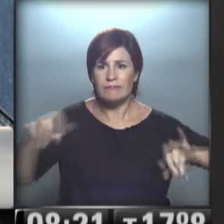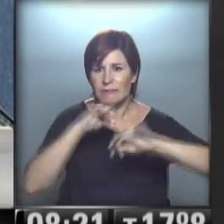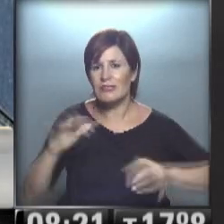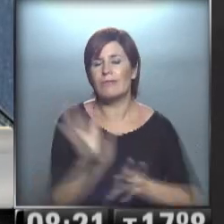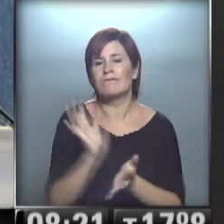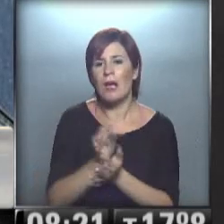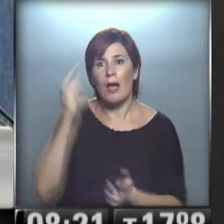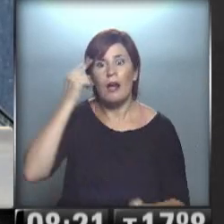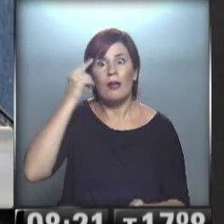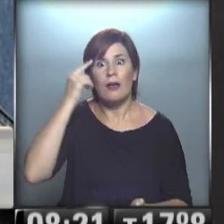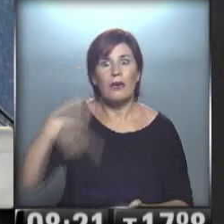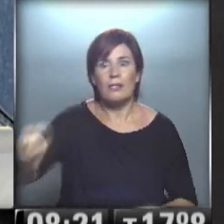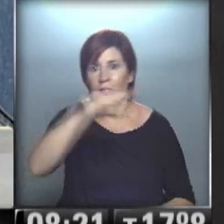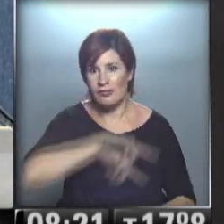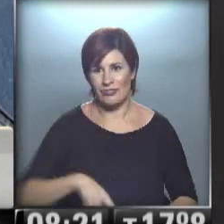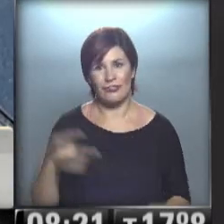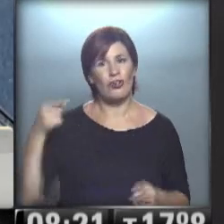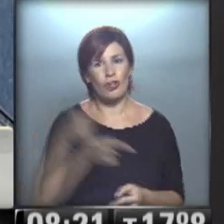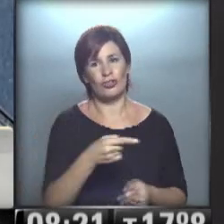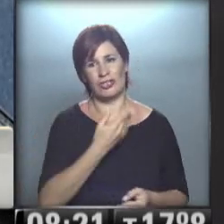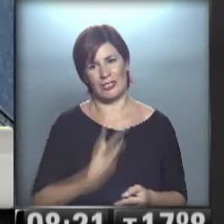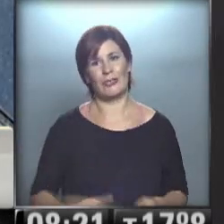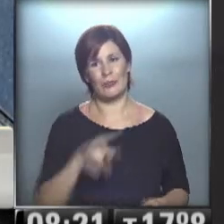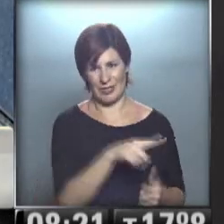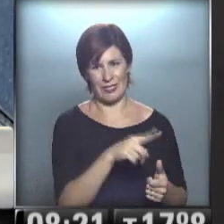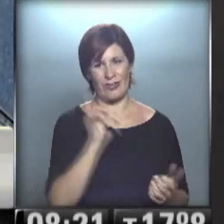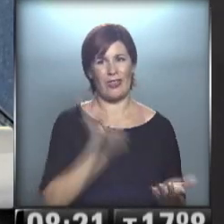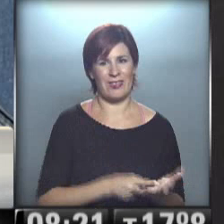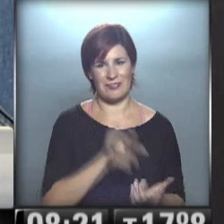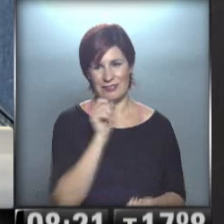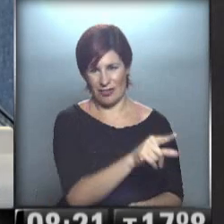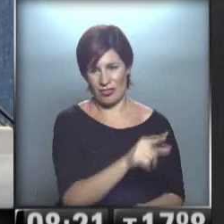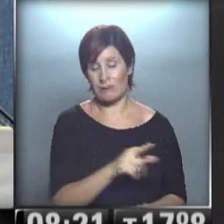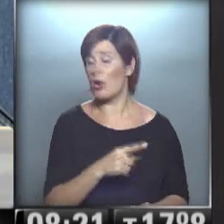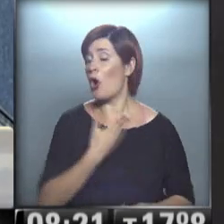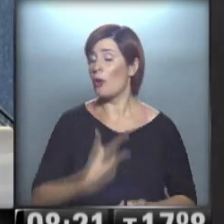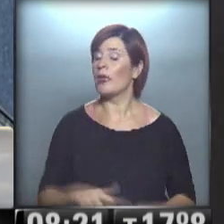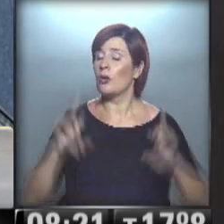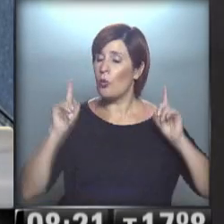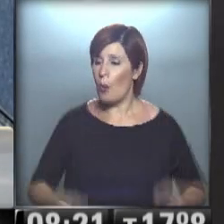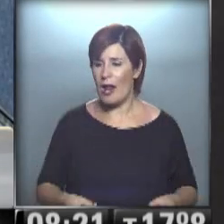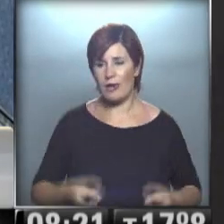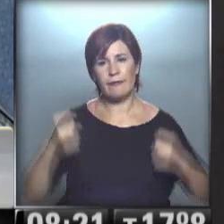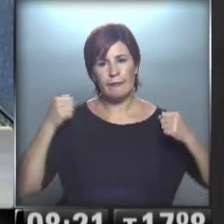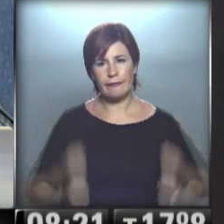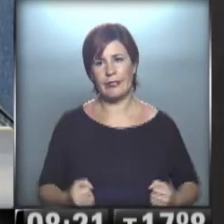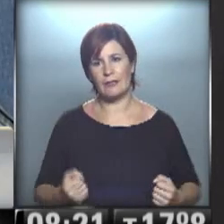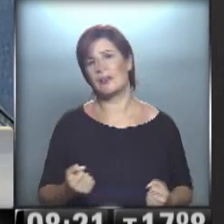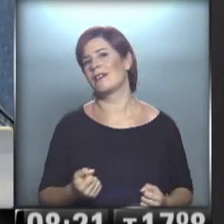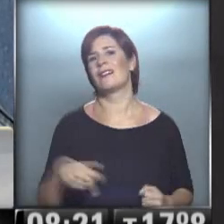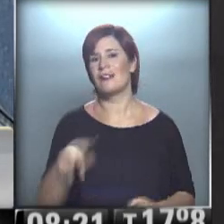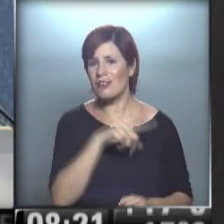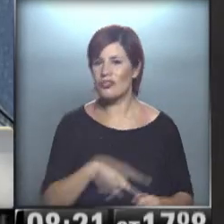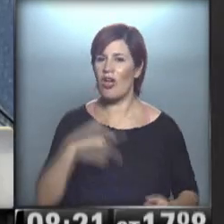ataque pero alevoso respecto a las decisiones del gobierno. Pero el gobierno ha podido finalmente